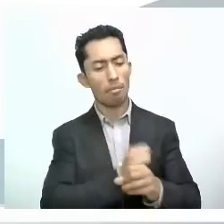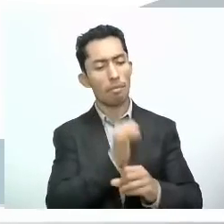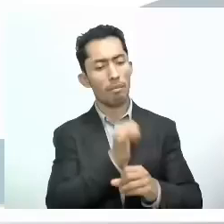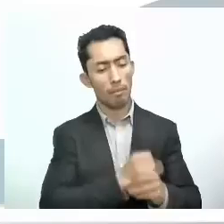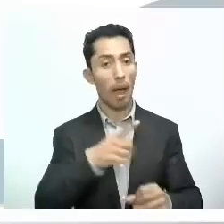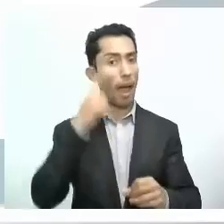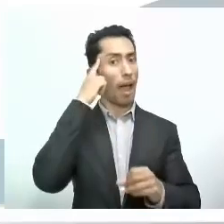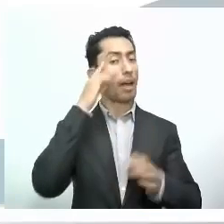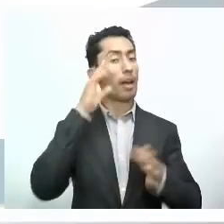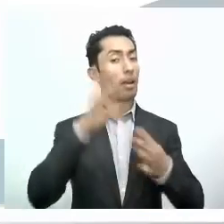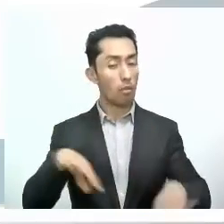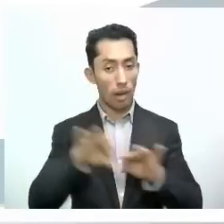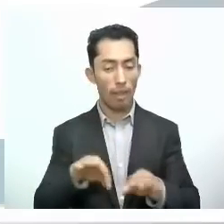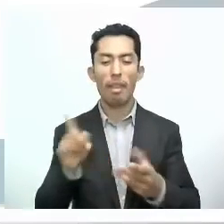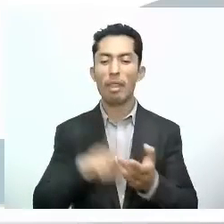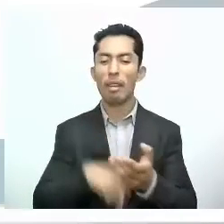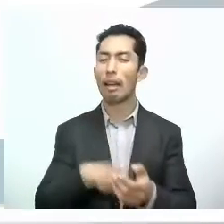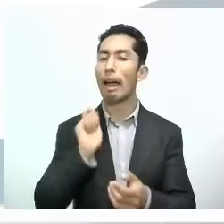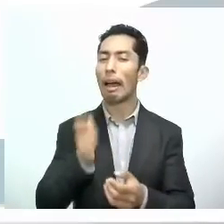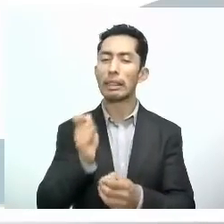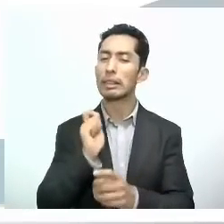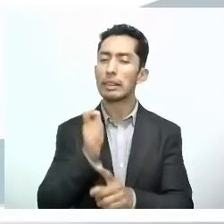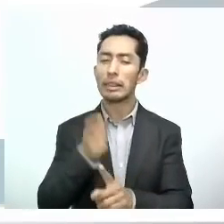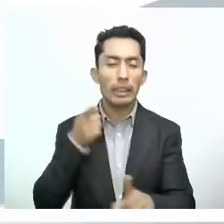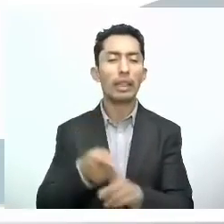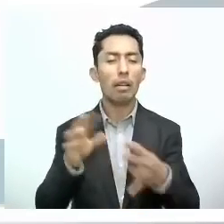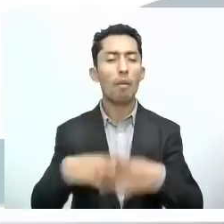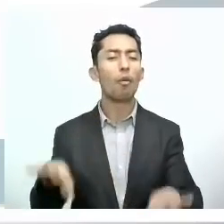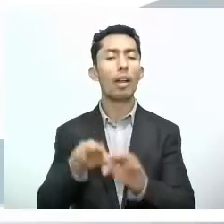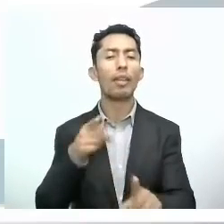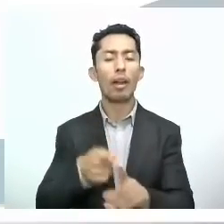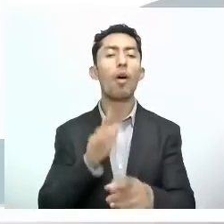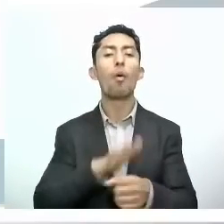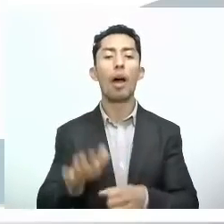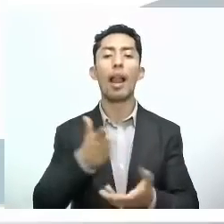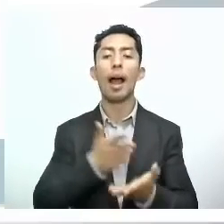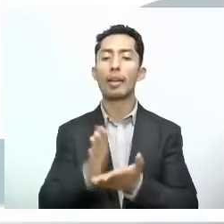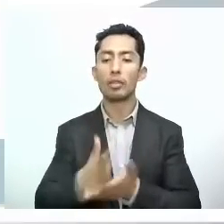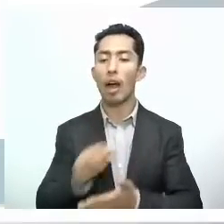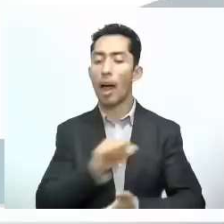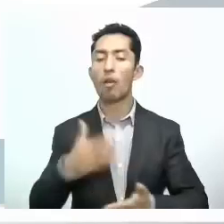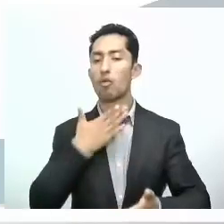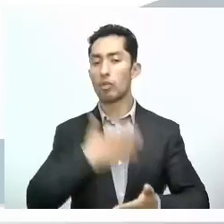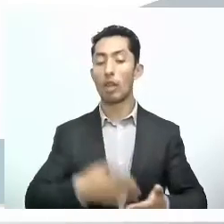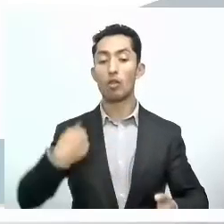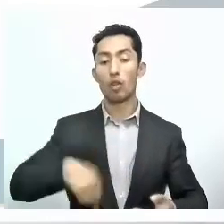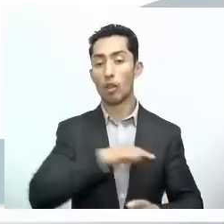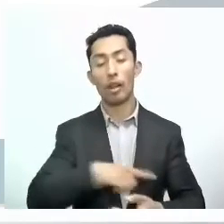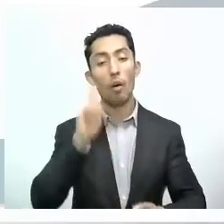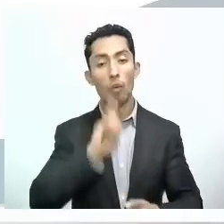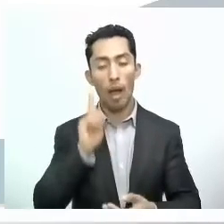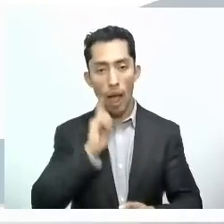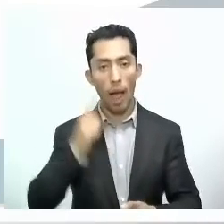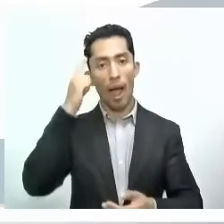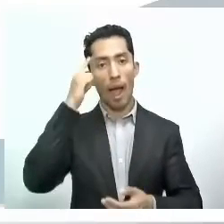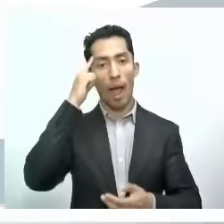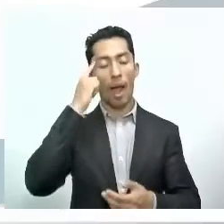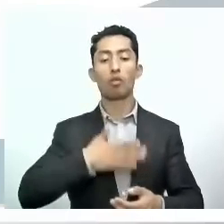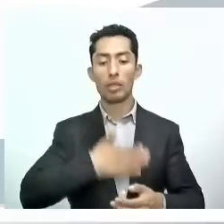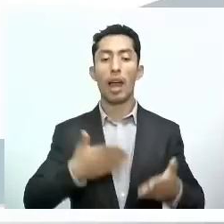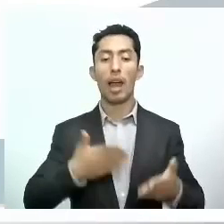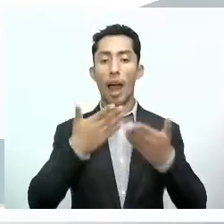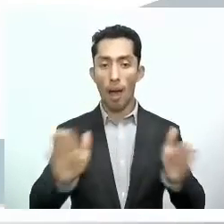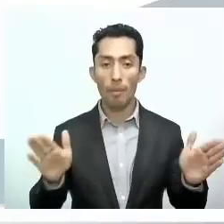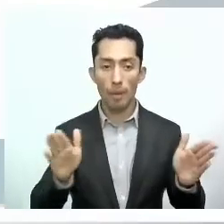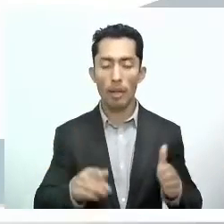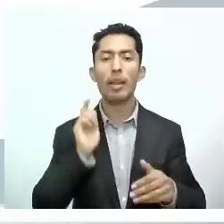la sustancia. Y la sustancia es justamente el acceso a la justicia. Entonces, nosotras le ponemos a la justicia abierta